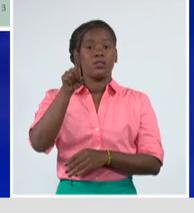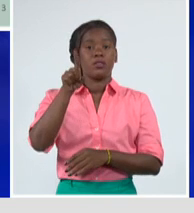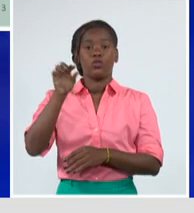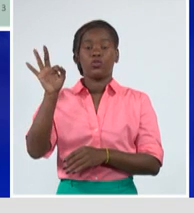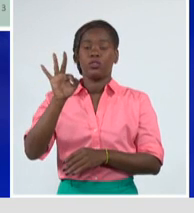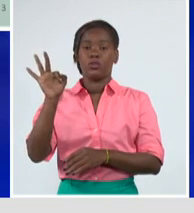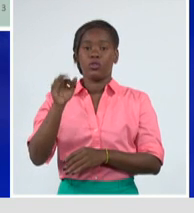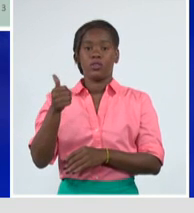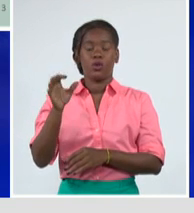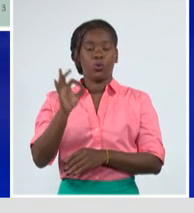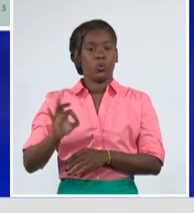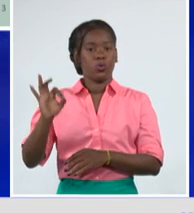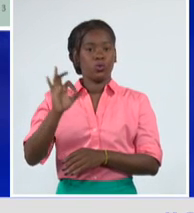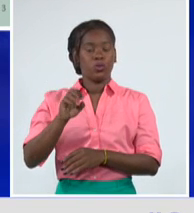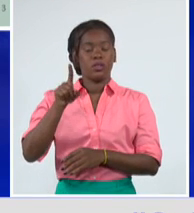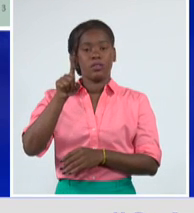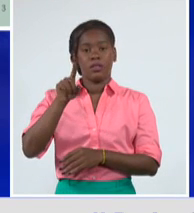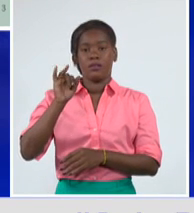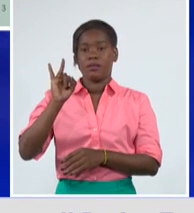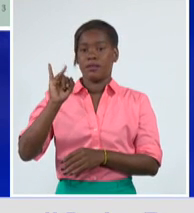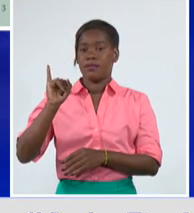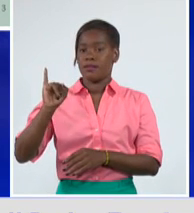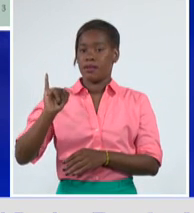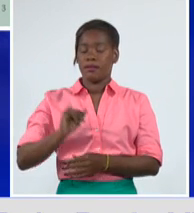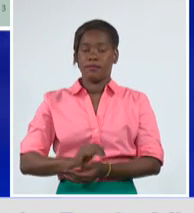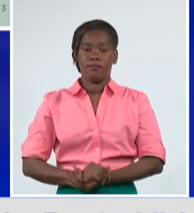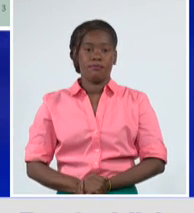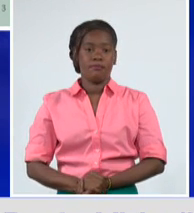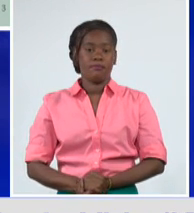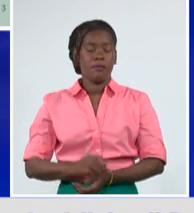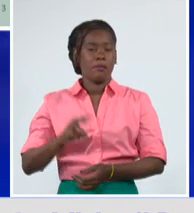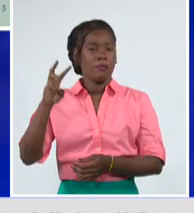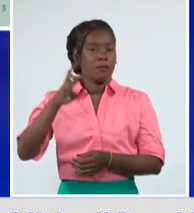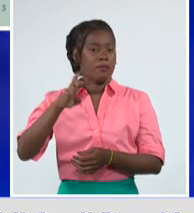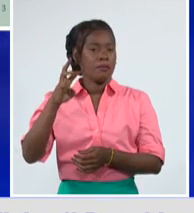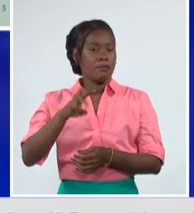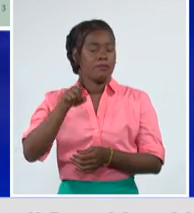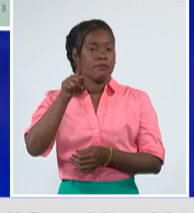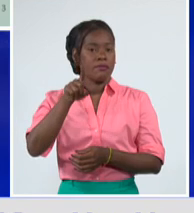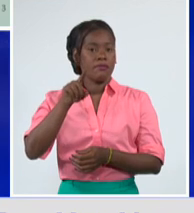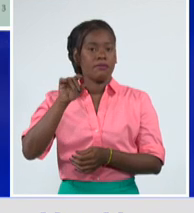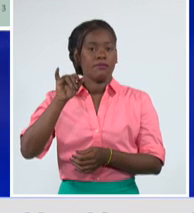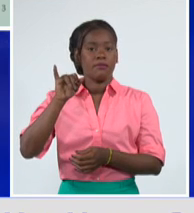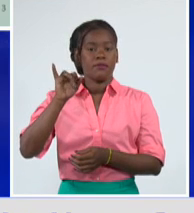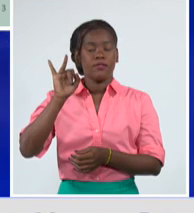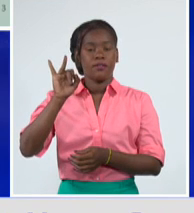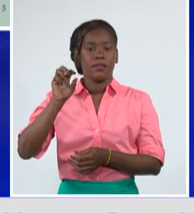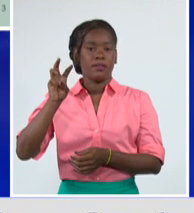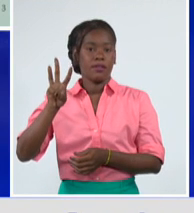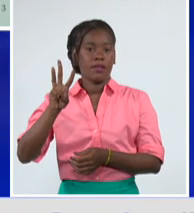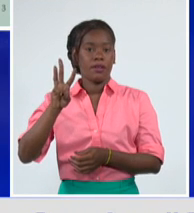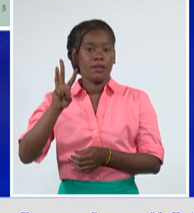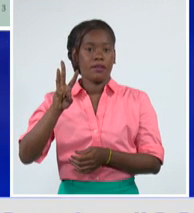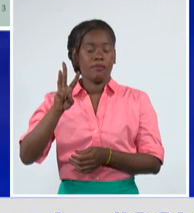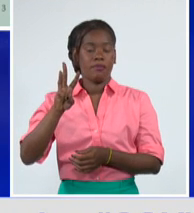de octubre 176, Marianao 173, Arroyo